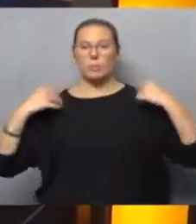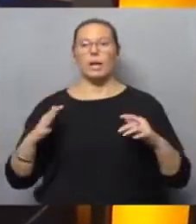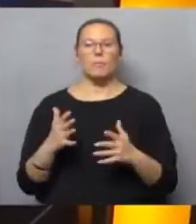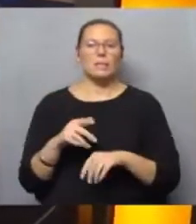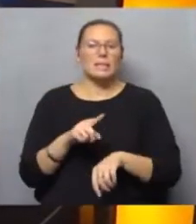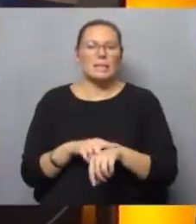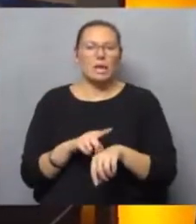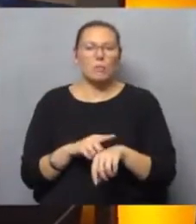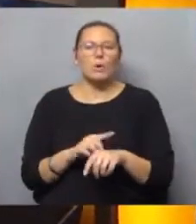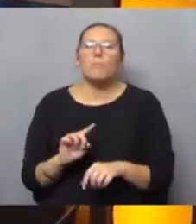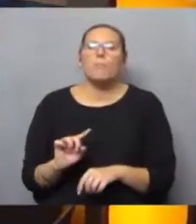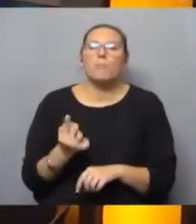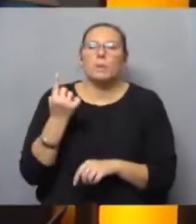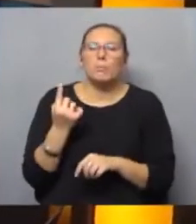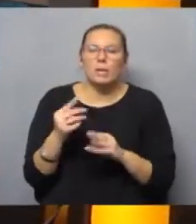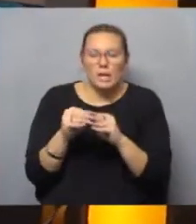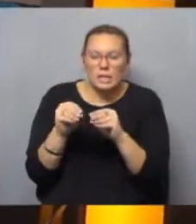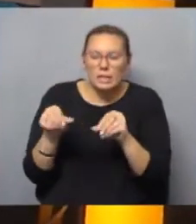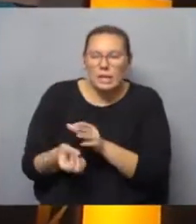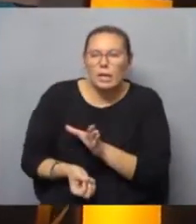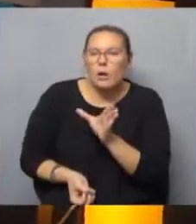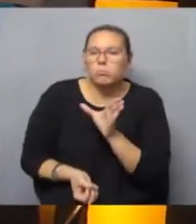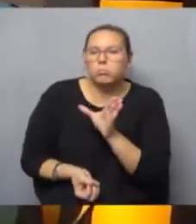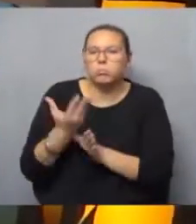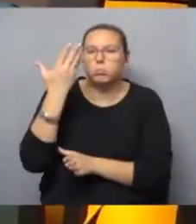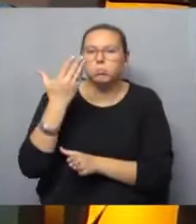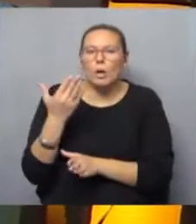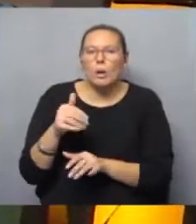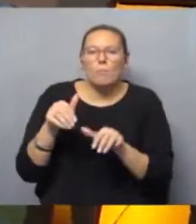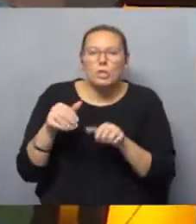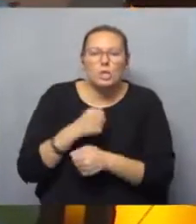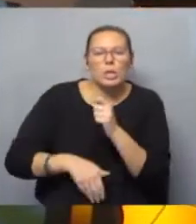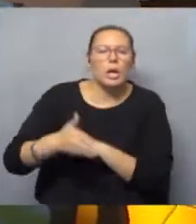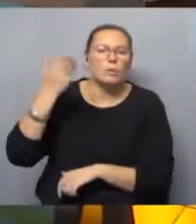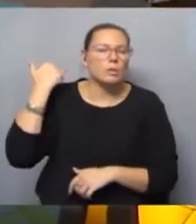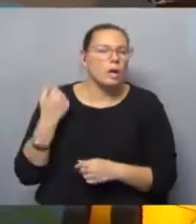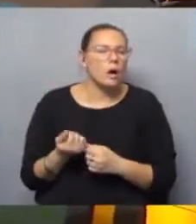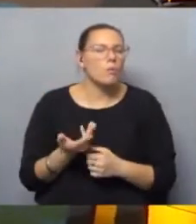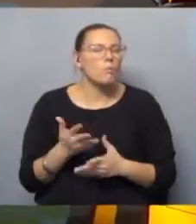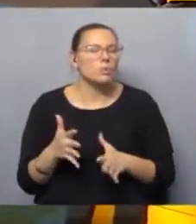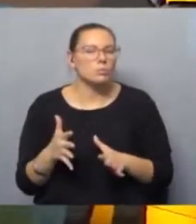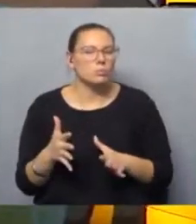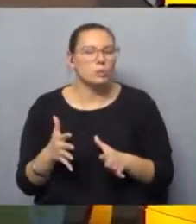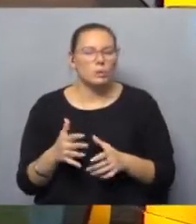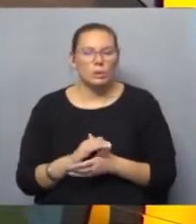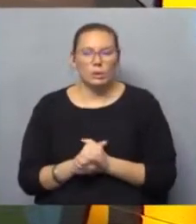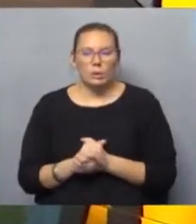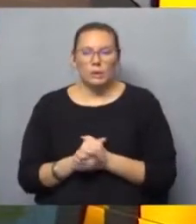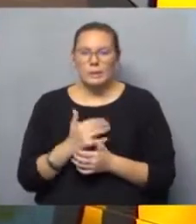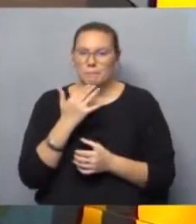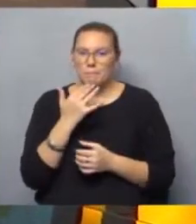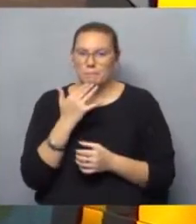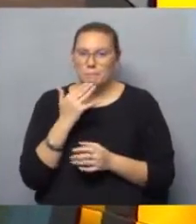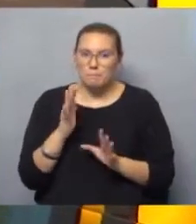tiempo, las primeras tierras emergen ¿cuántos cientos de millones de años para atrás? Bueno, no sé si...